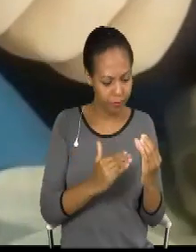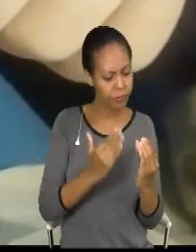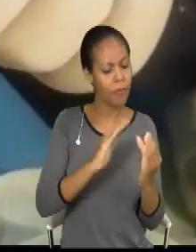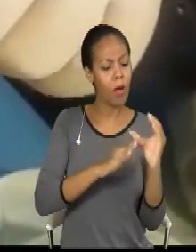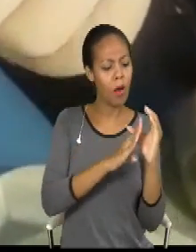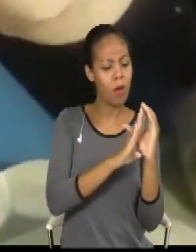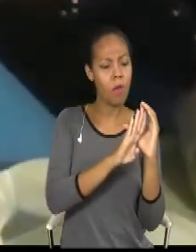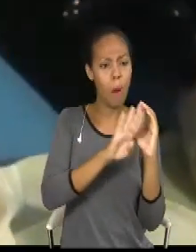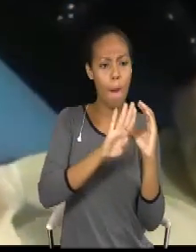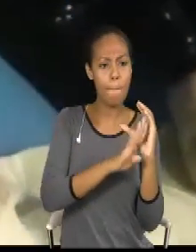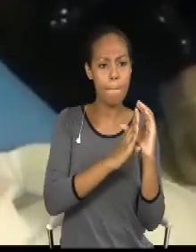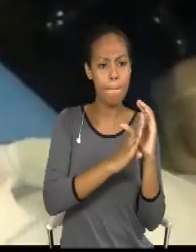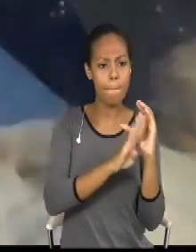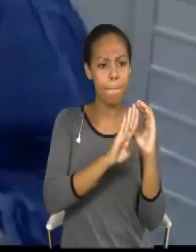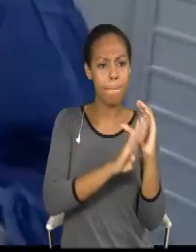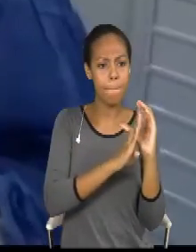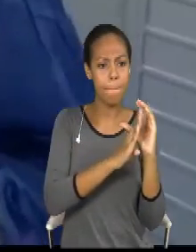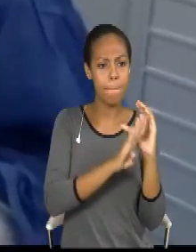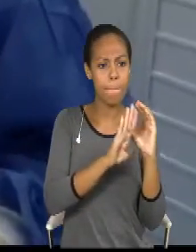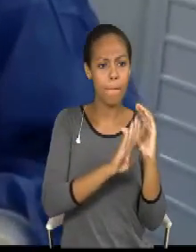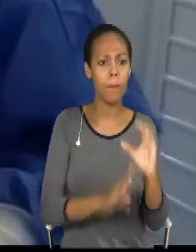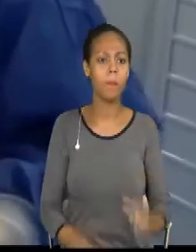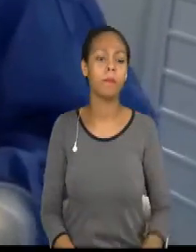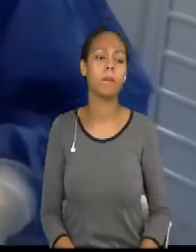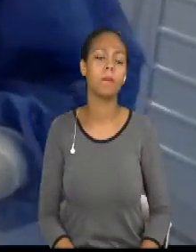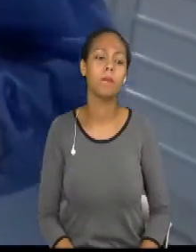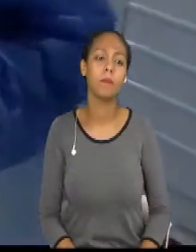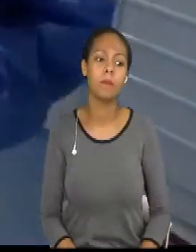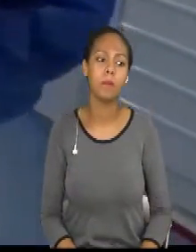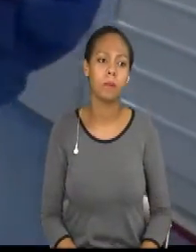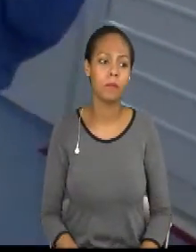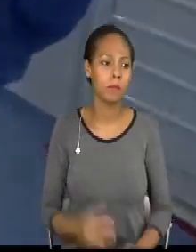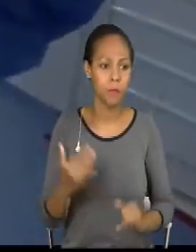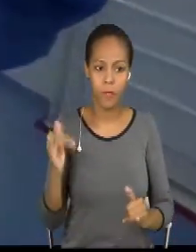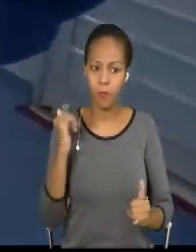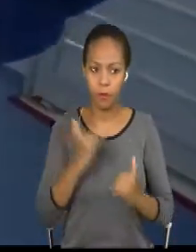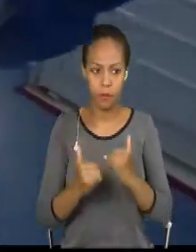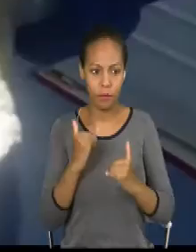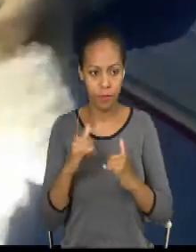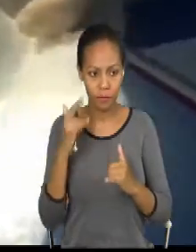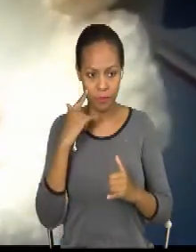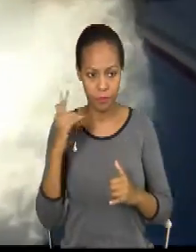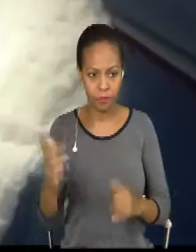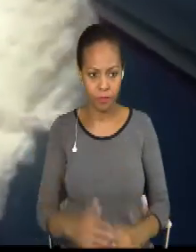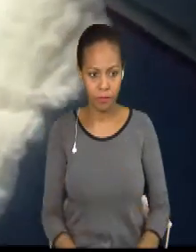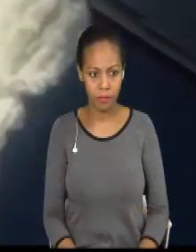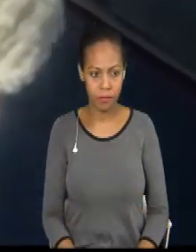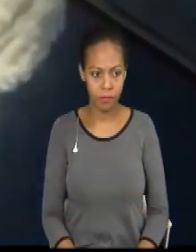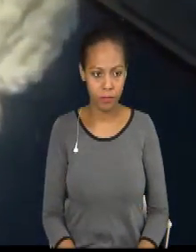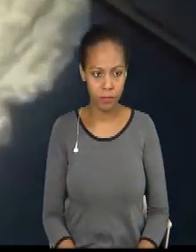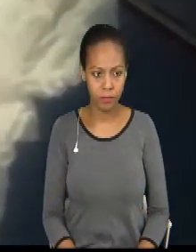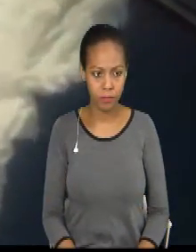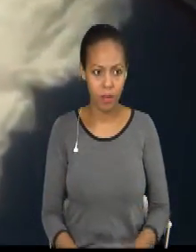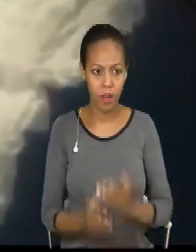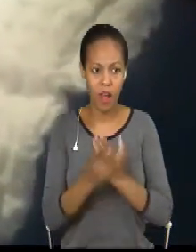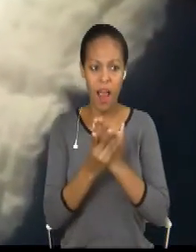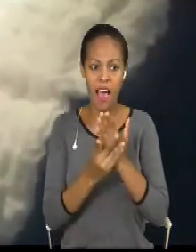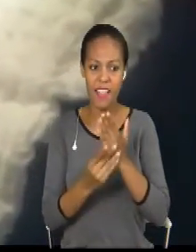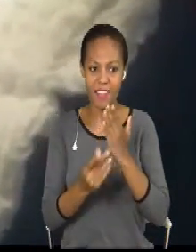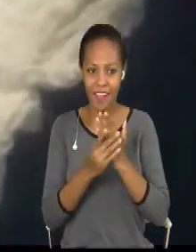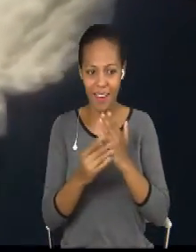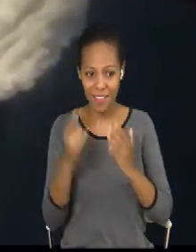las mejillas. Ya hemos terminado la bichectomía. Acá está la grasita que se sacó, acá se puede